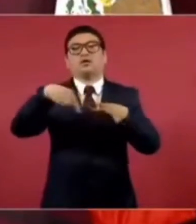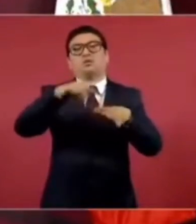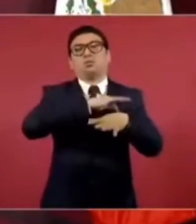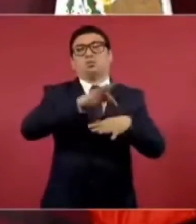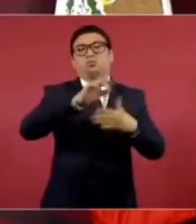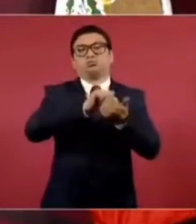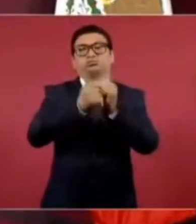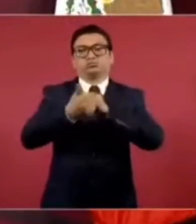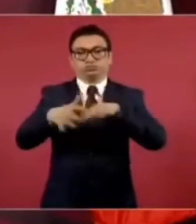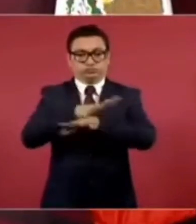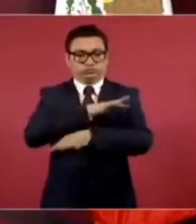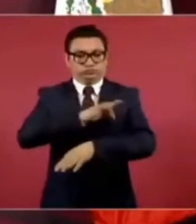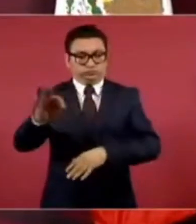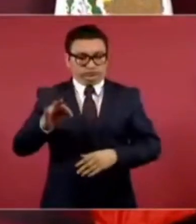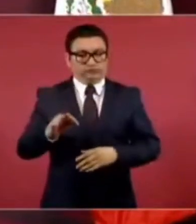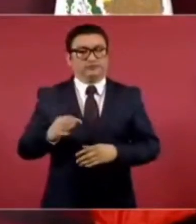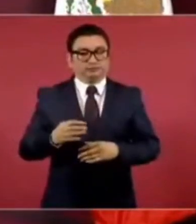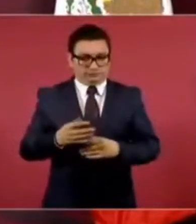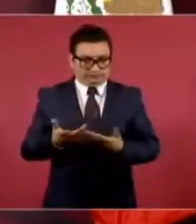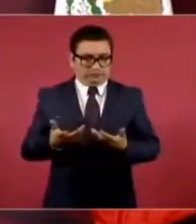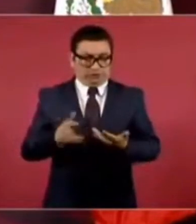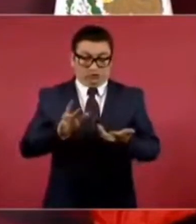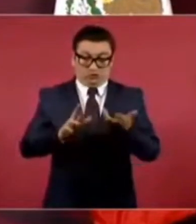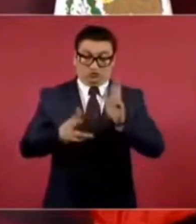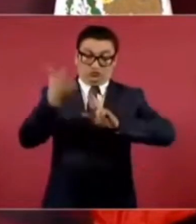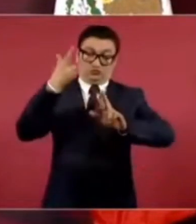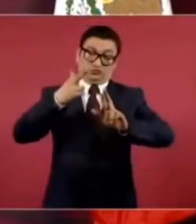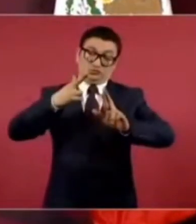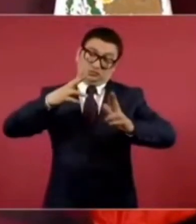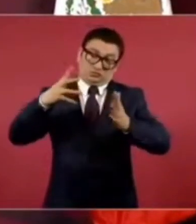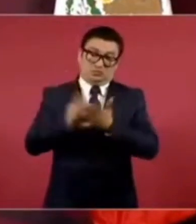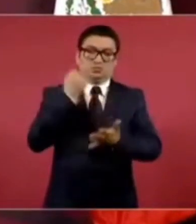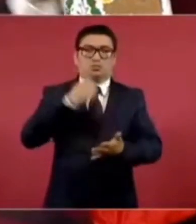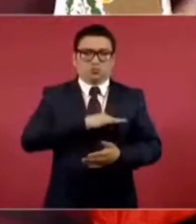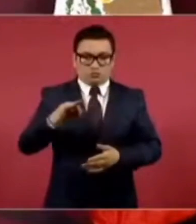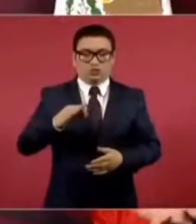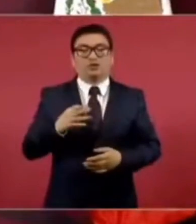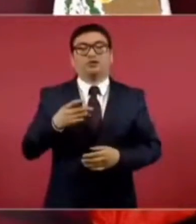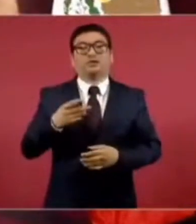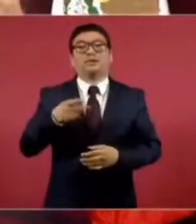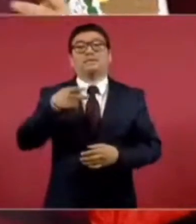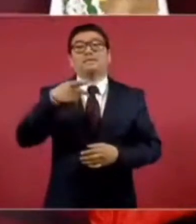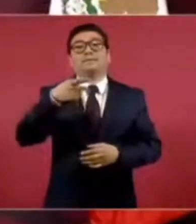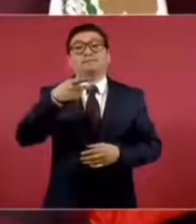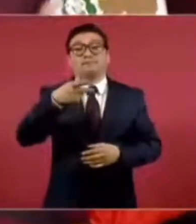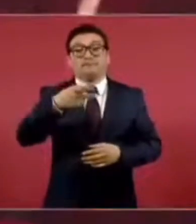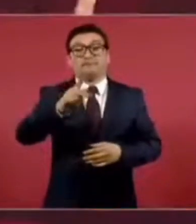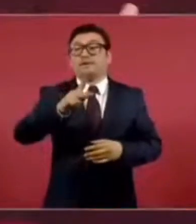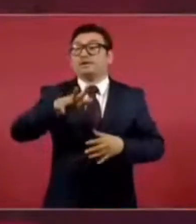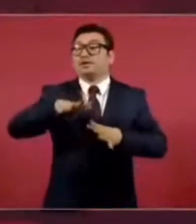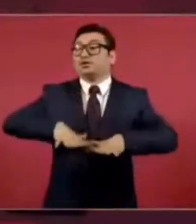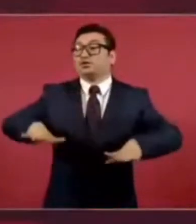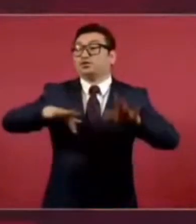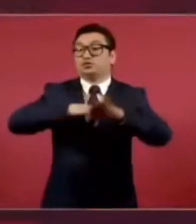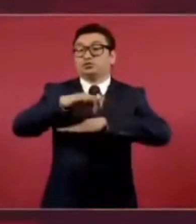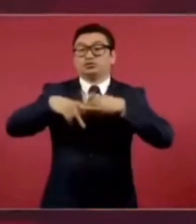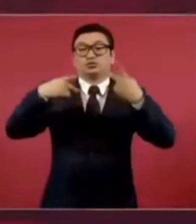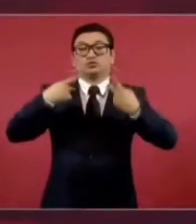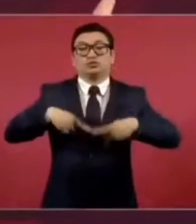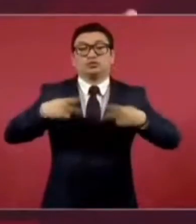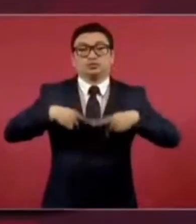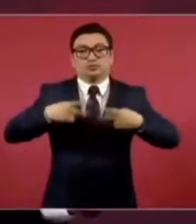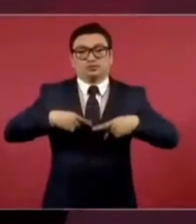transformación o esa revolución triunfe, pero con un pueblo